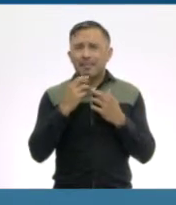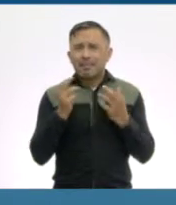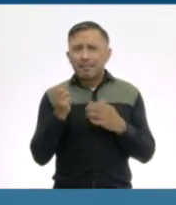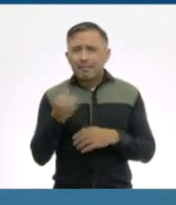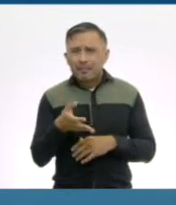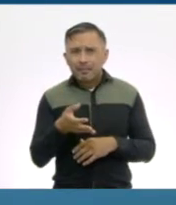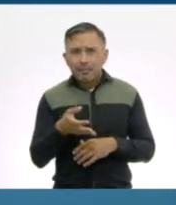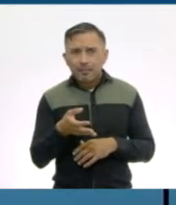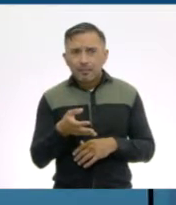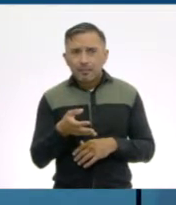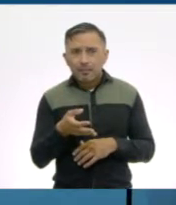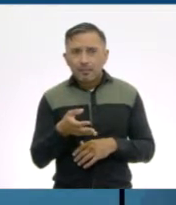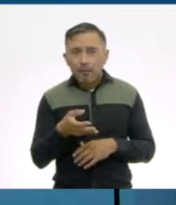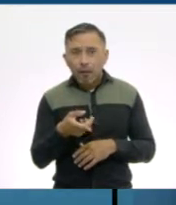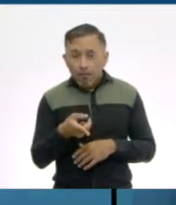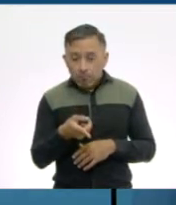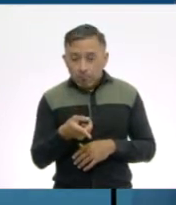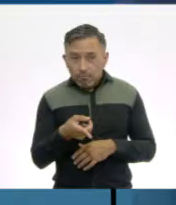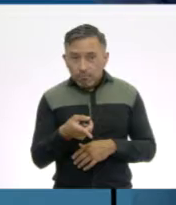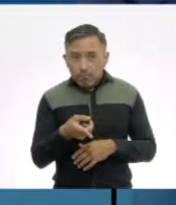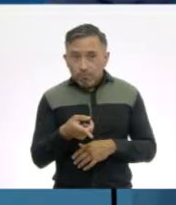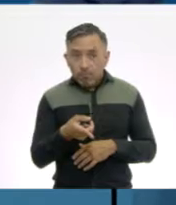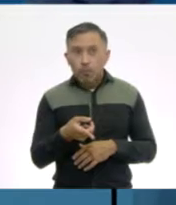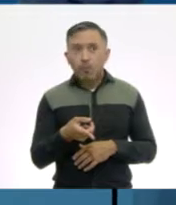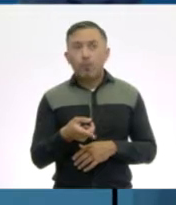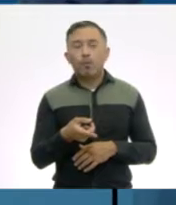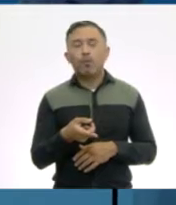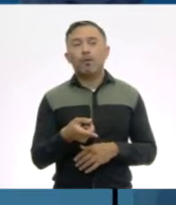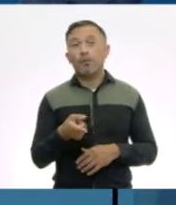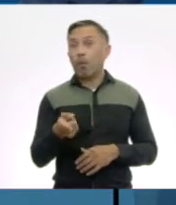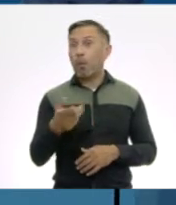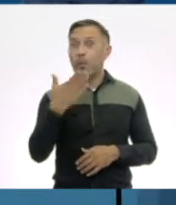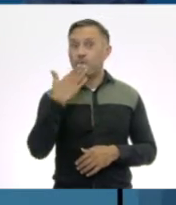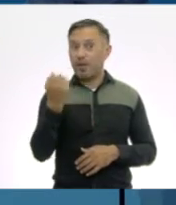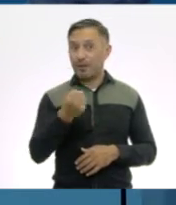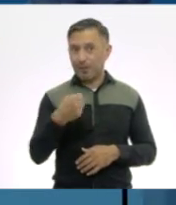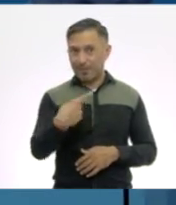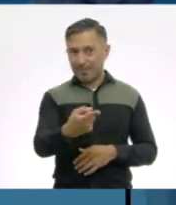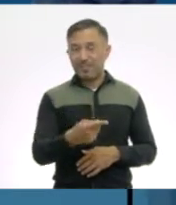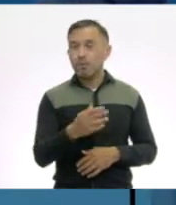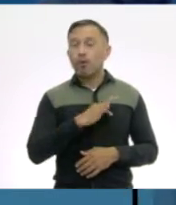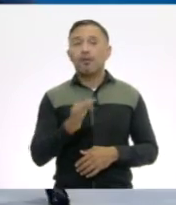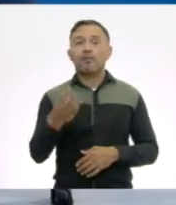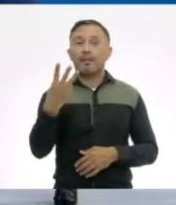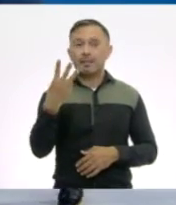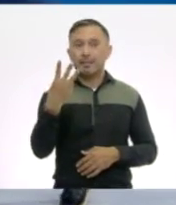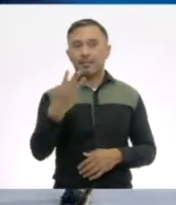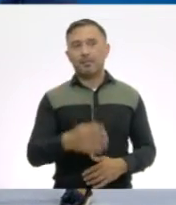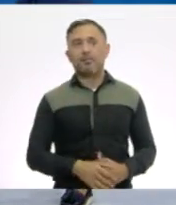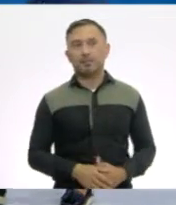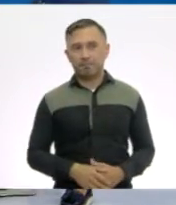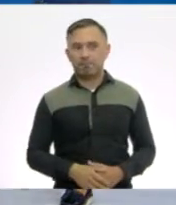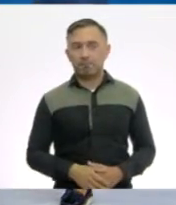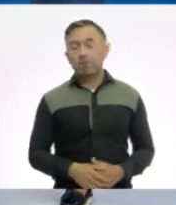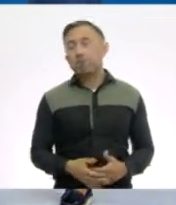Que salga 6. Ay, yo porque les estoy deseando buena suerte, maestra, yo. Un 3 cayó.